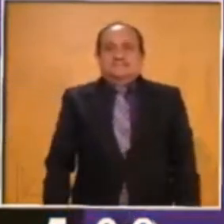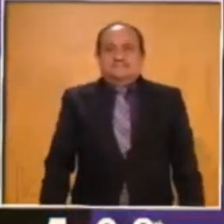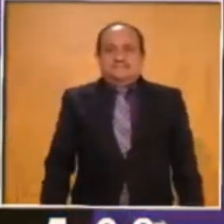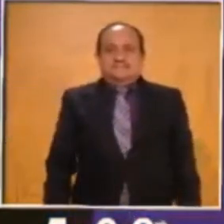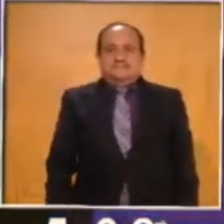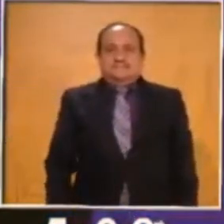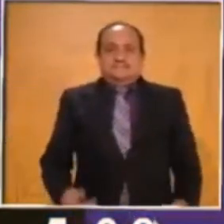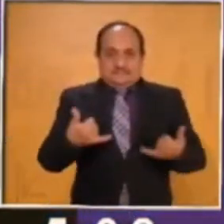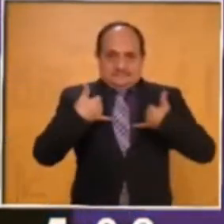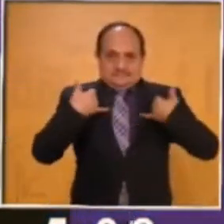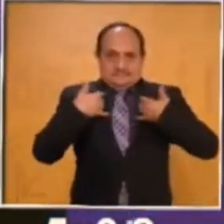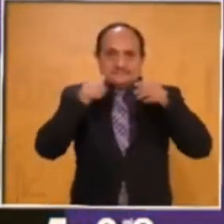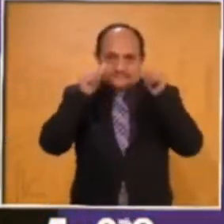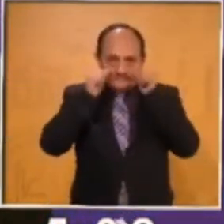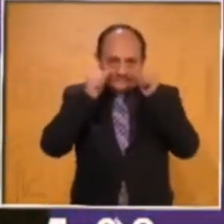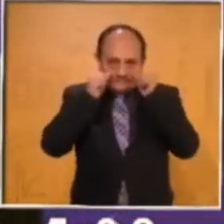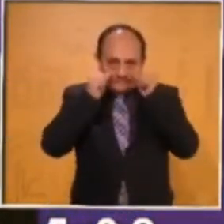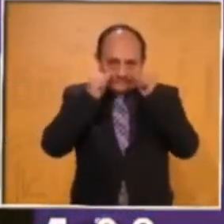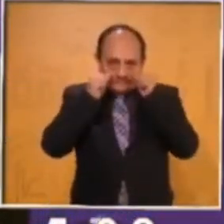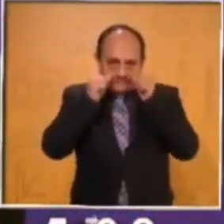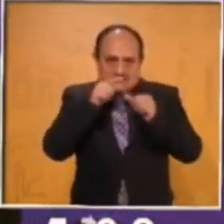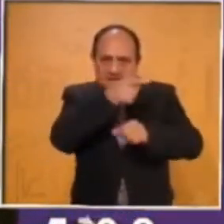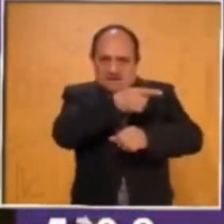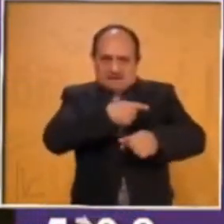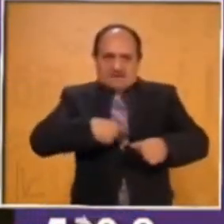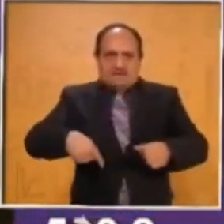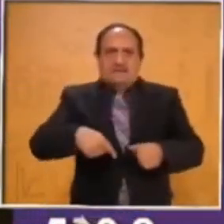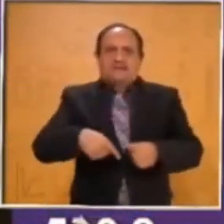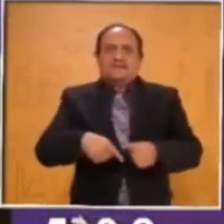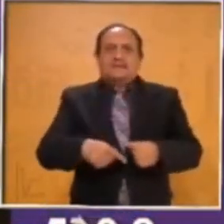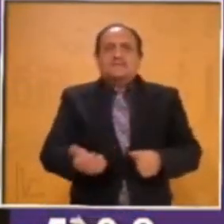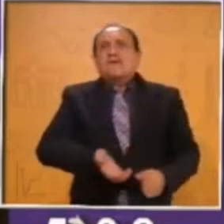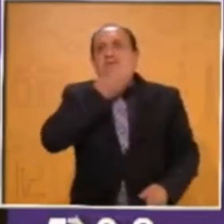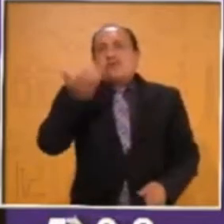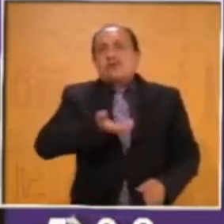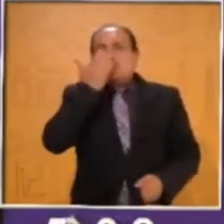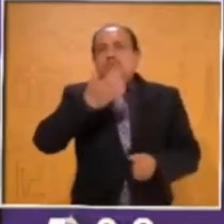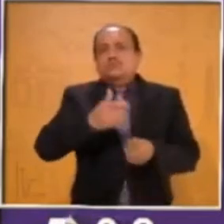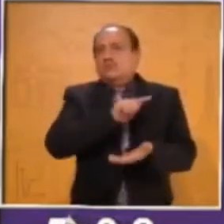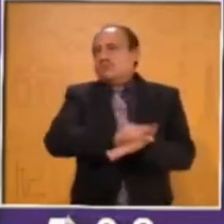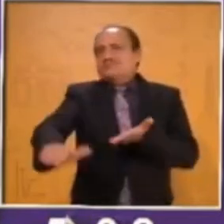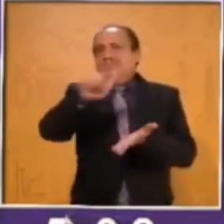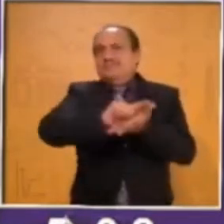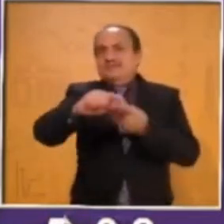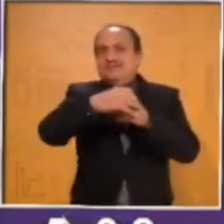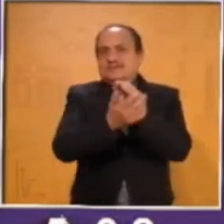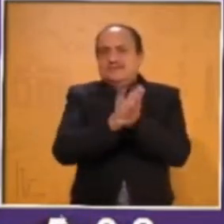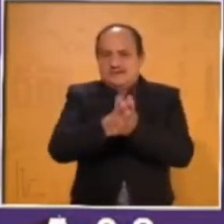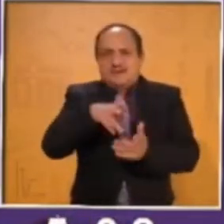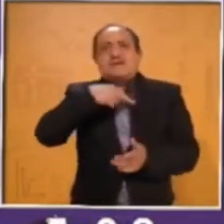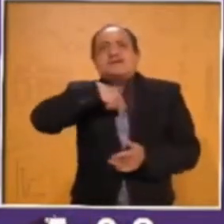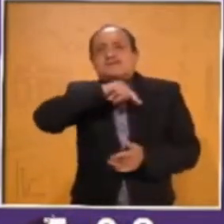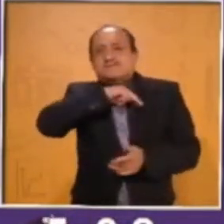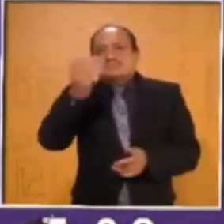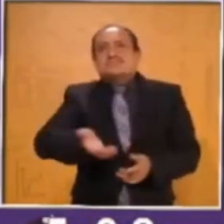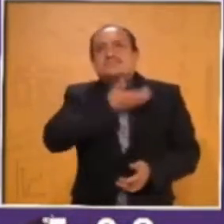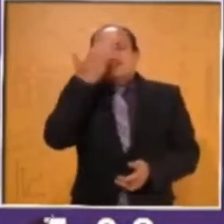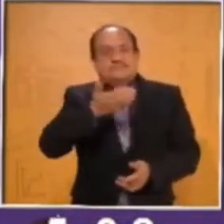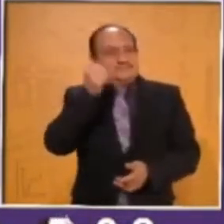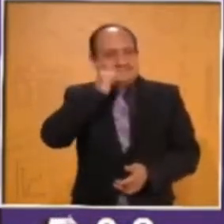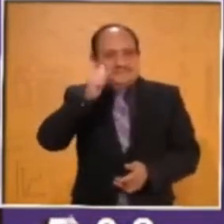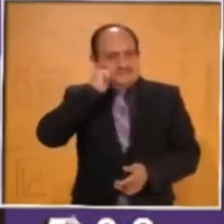personas jóvenes. Eso es, la profilaxis es ese hábito que se tiene para la higiene. Nosotros tenemos que actuar con